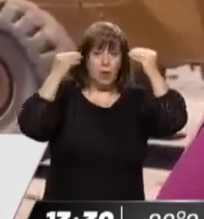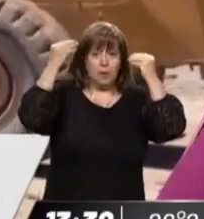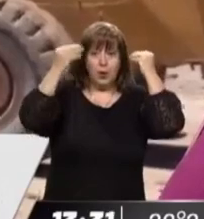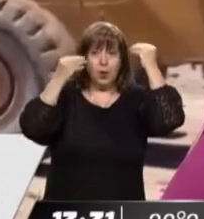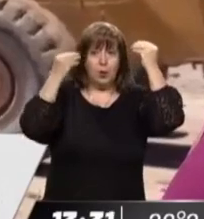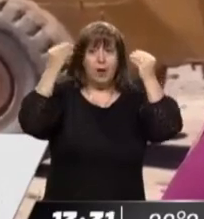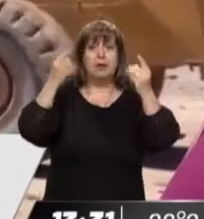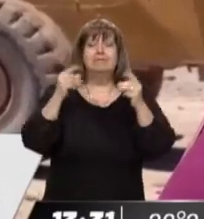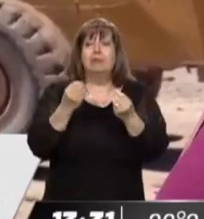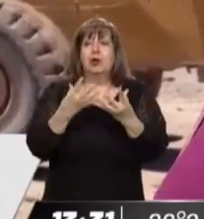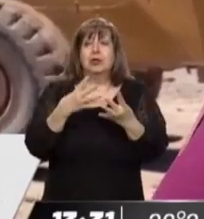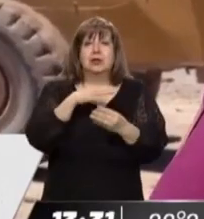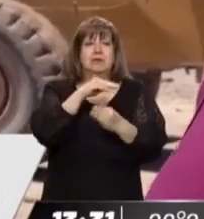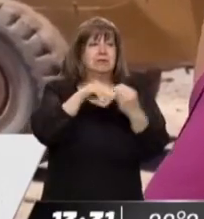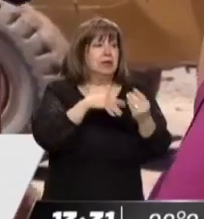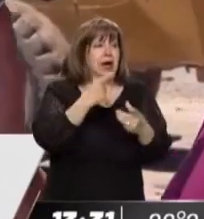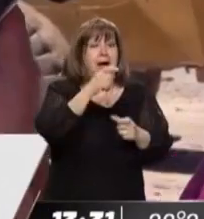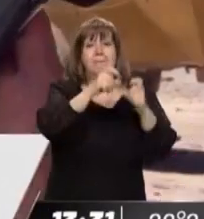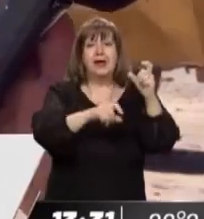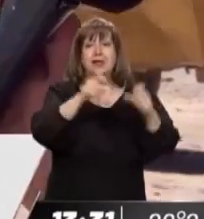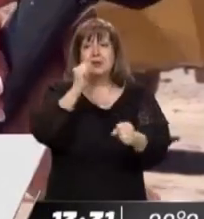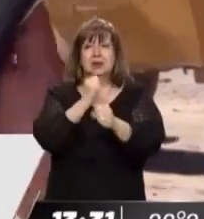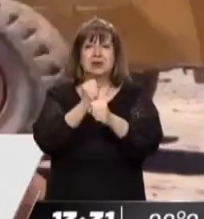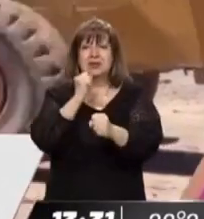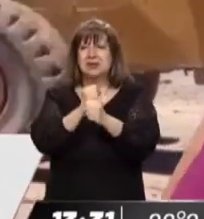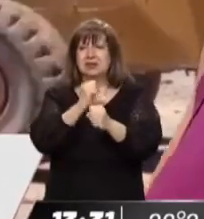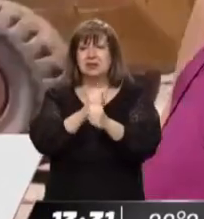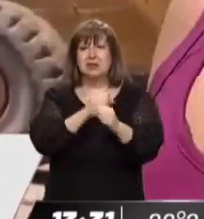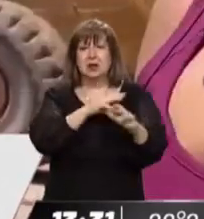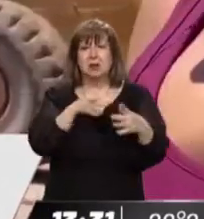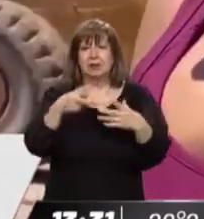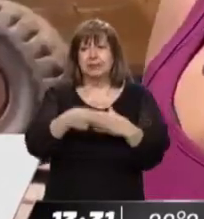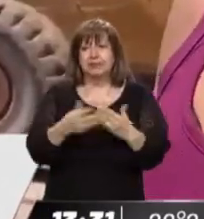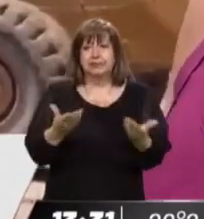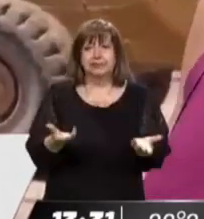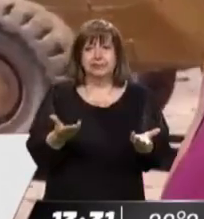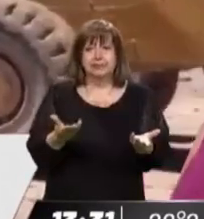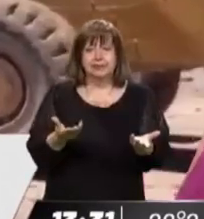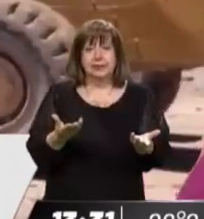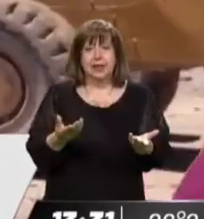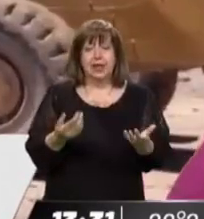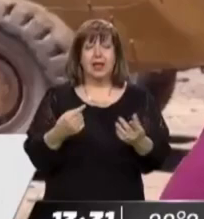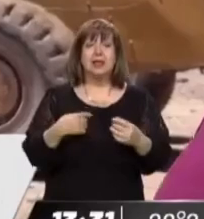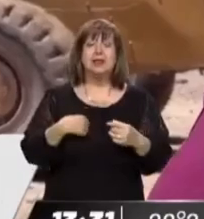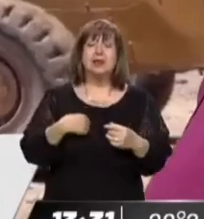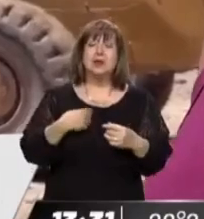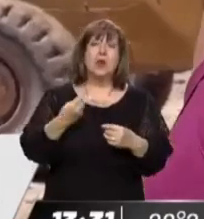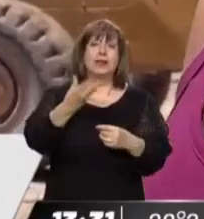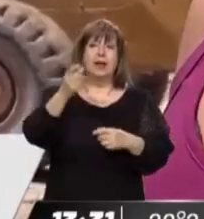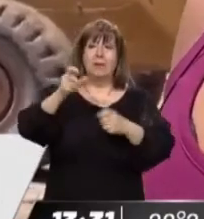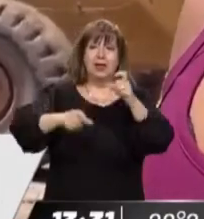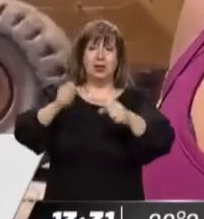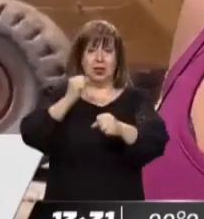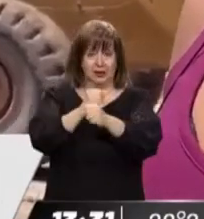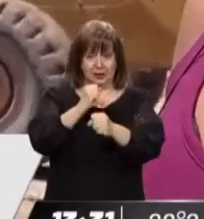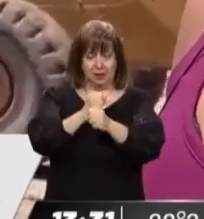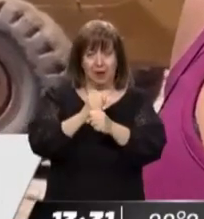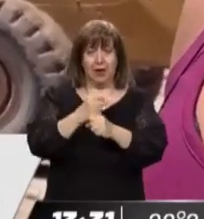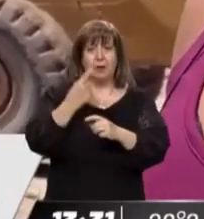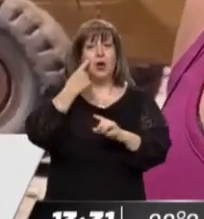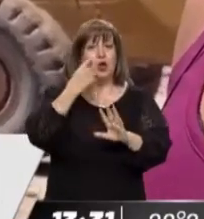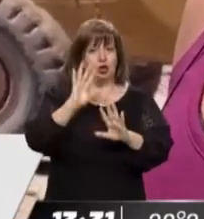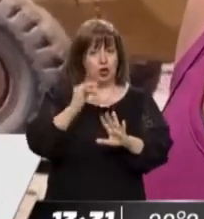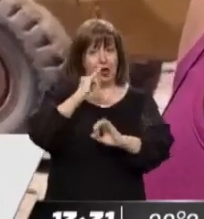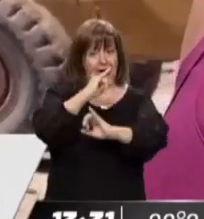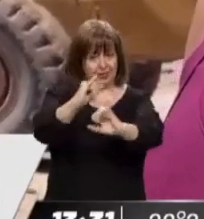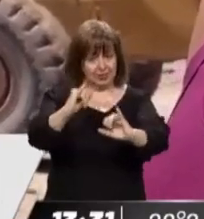muchas familias sin trabajo. ¿Cuántas de Mendoza, por ejemplo? Bueno, a ver, siempre yo digo, hay que tener cuidado entre